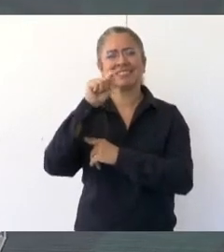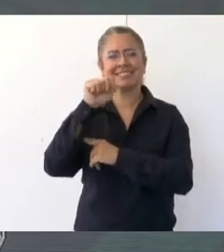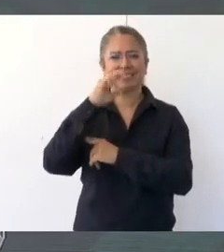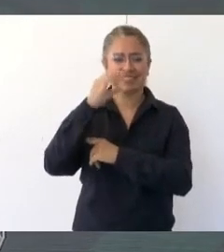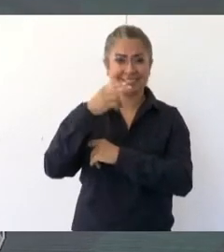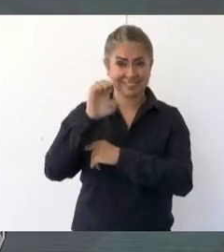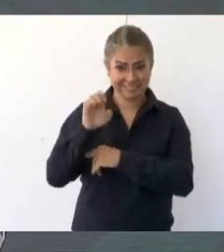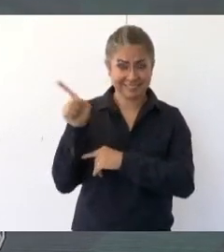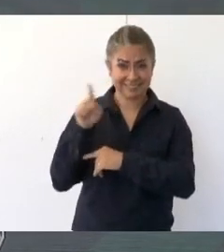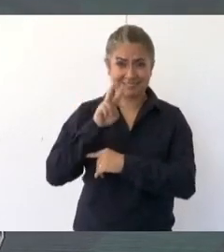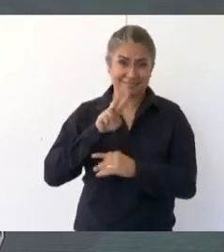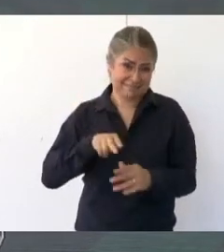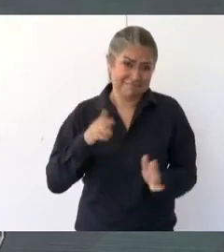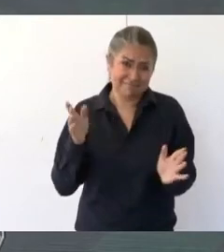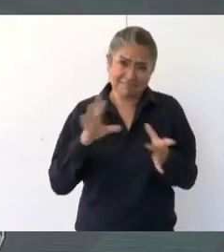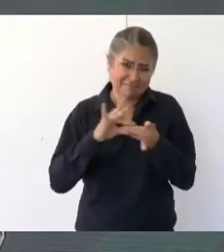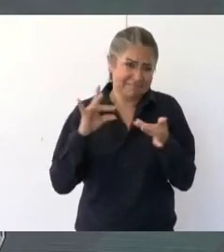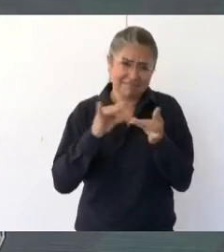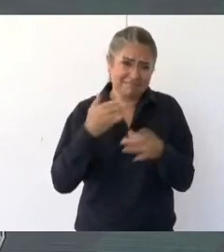Él es un